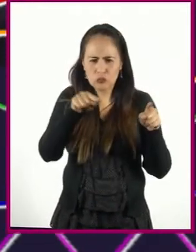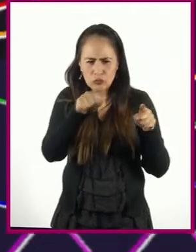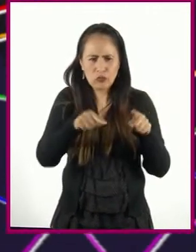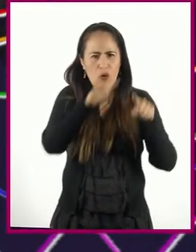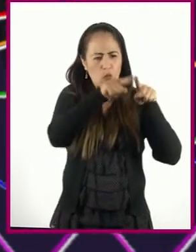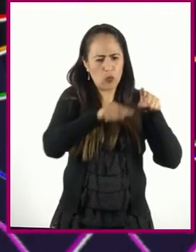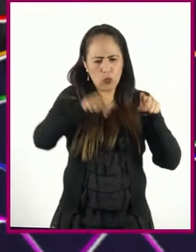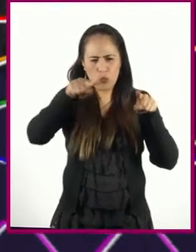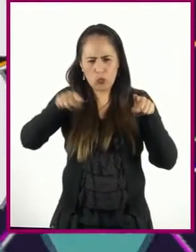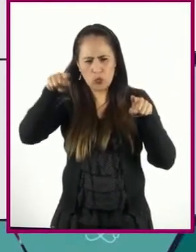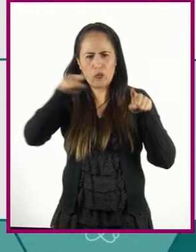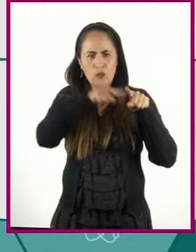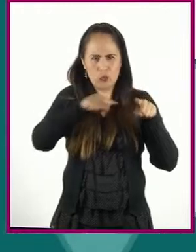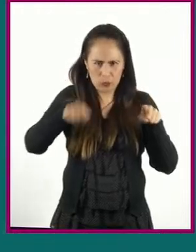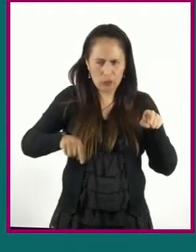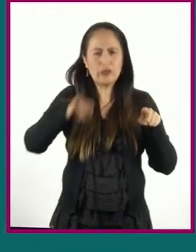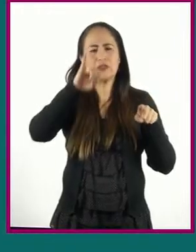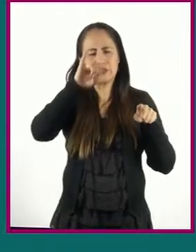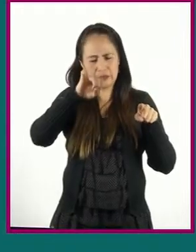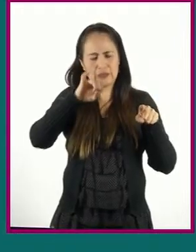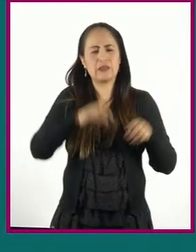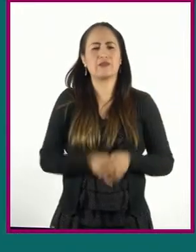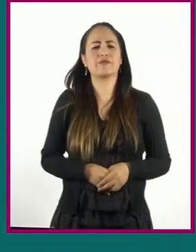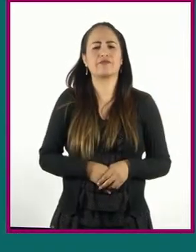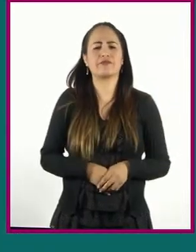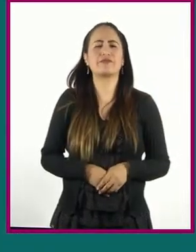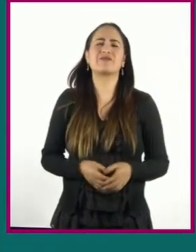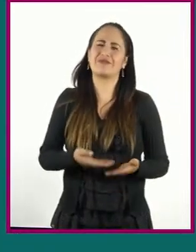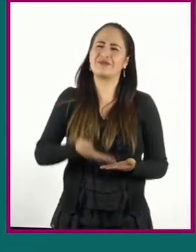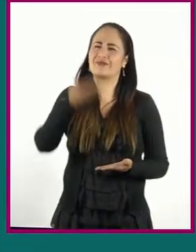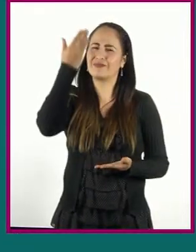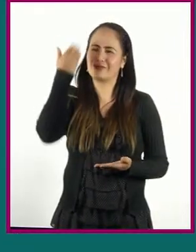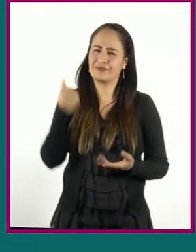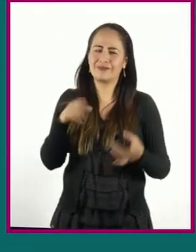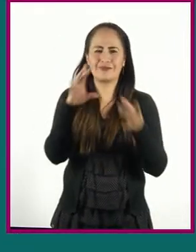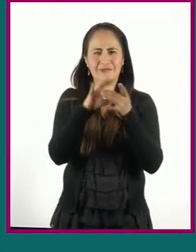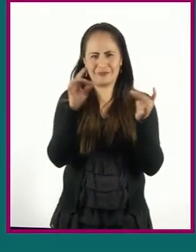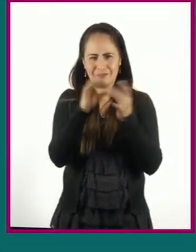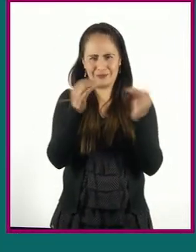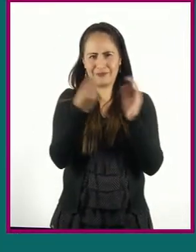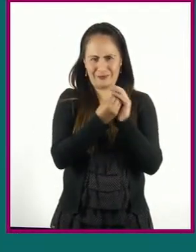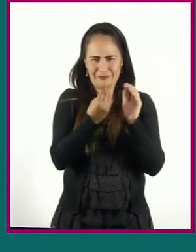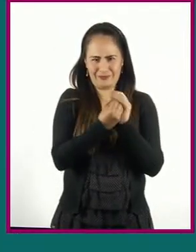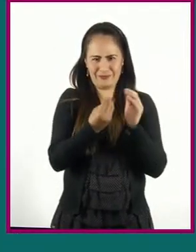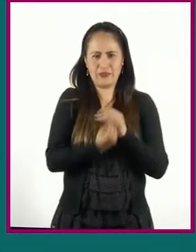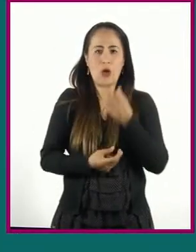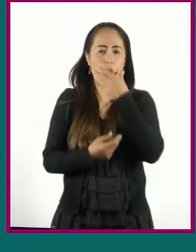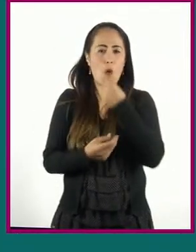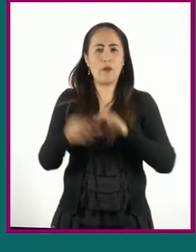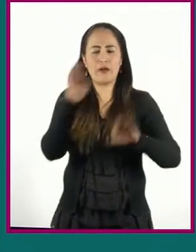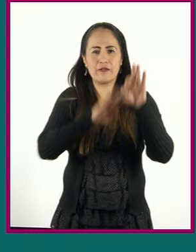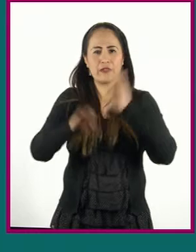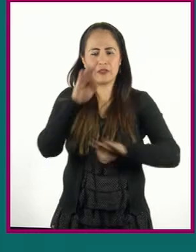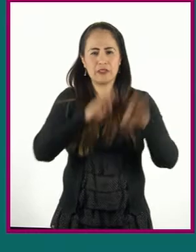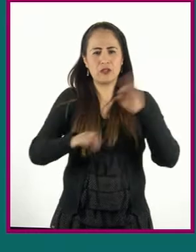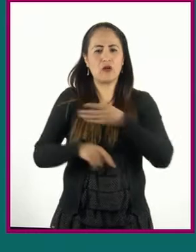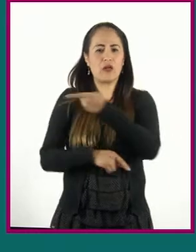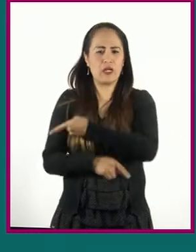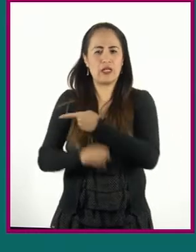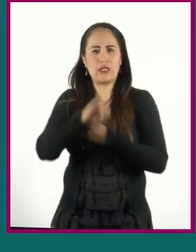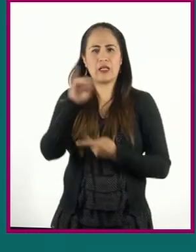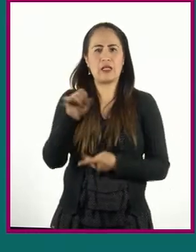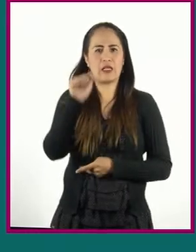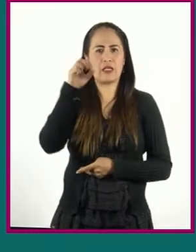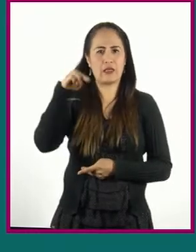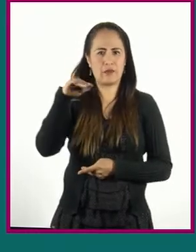ondas electromagnéticas. Como hemos visto en sesiones anteriores, el físico escocés James